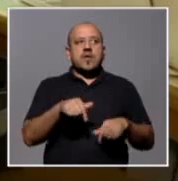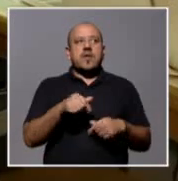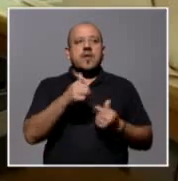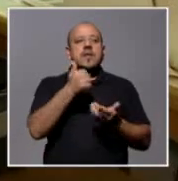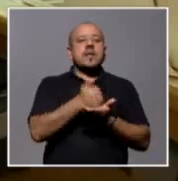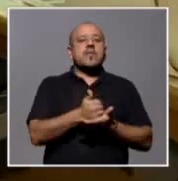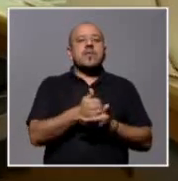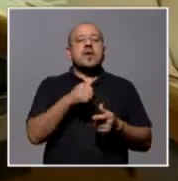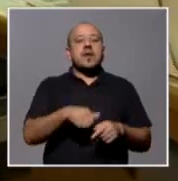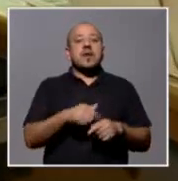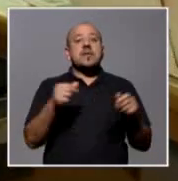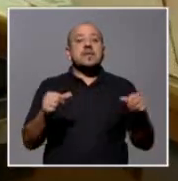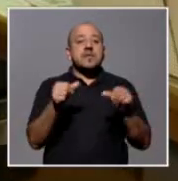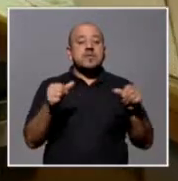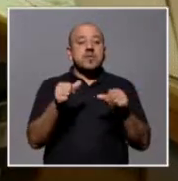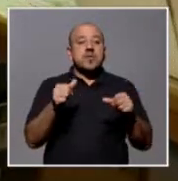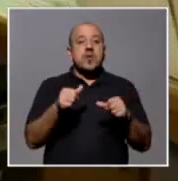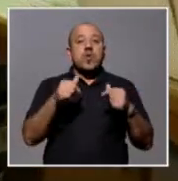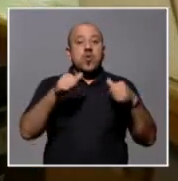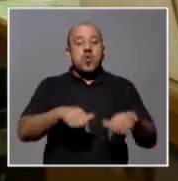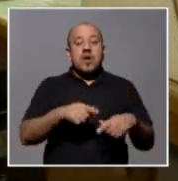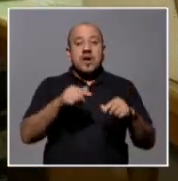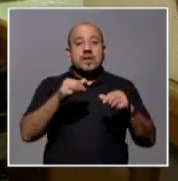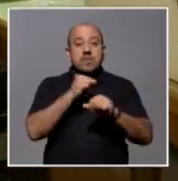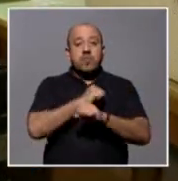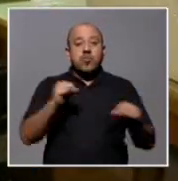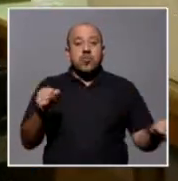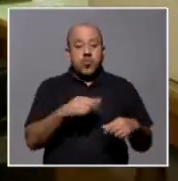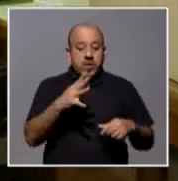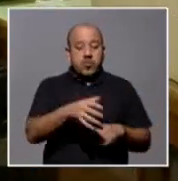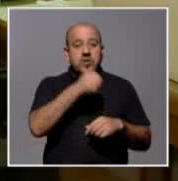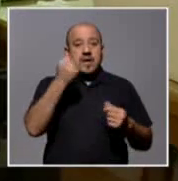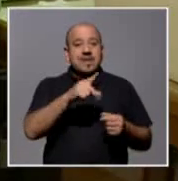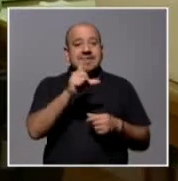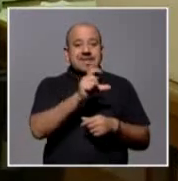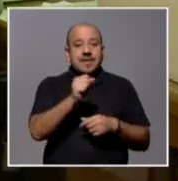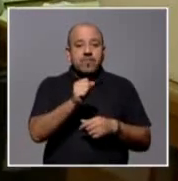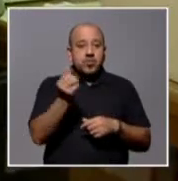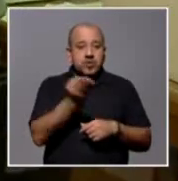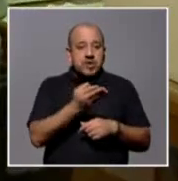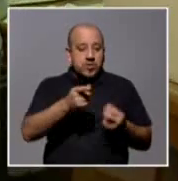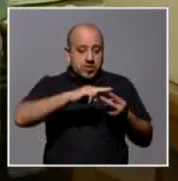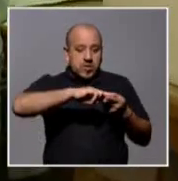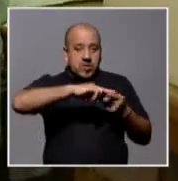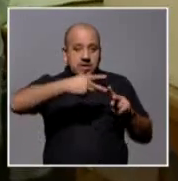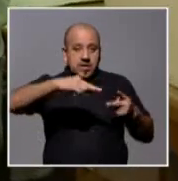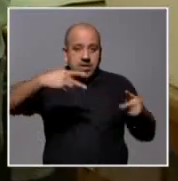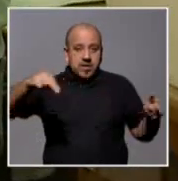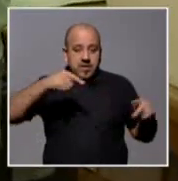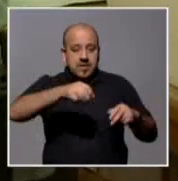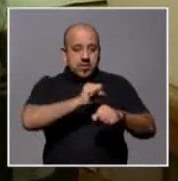ha producido la magia, porque como decíamos hoy, se logró secuenciar el 100% del genoma del virus SARS-CoV-2,